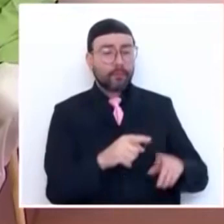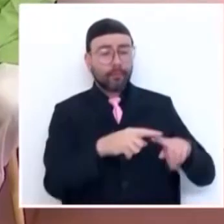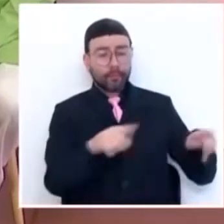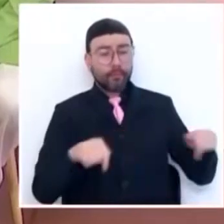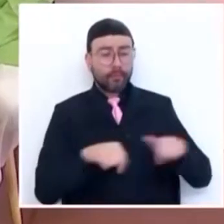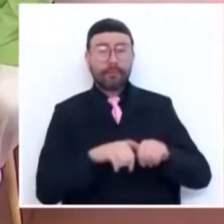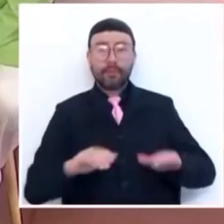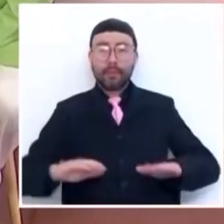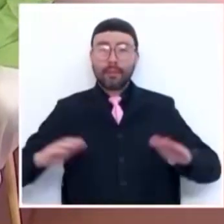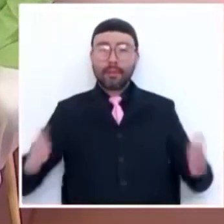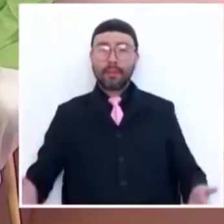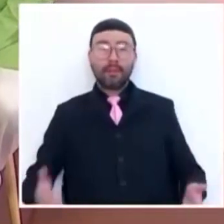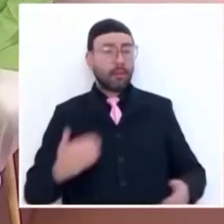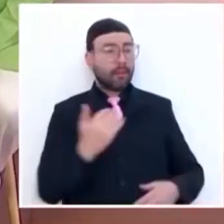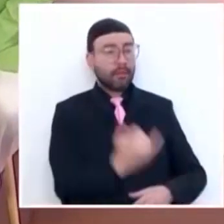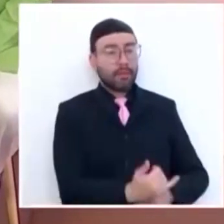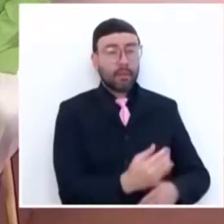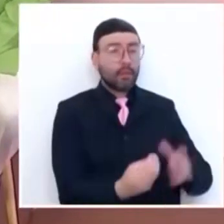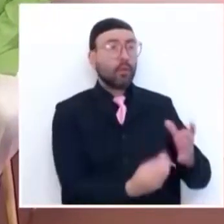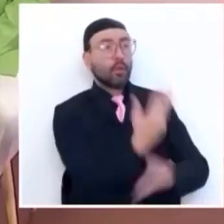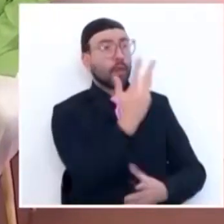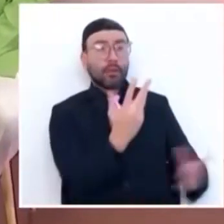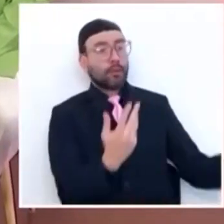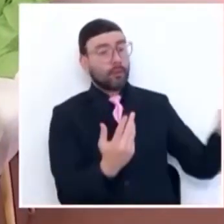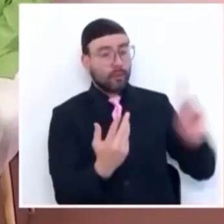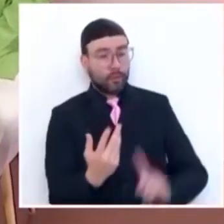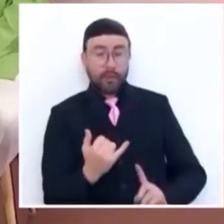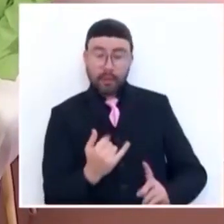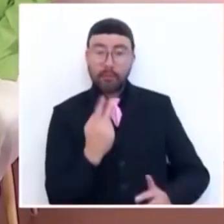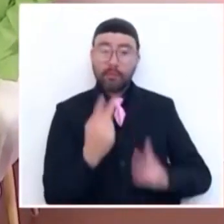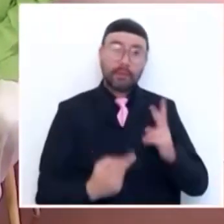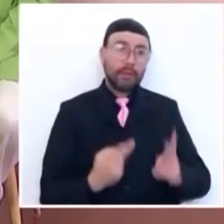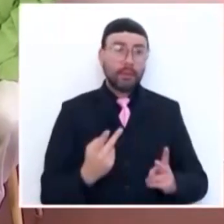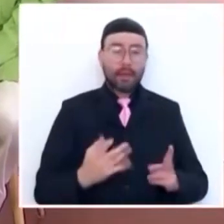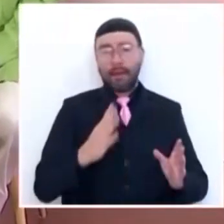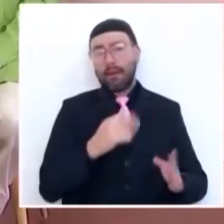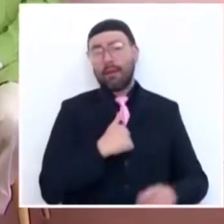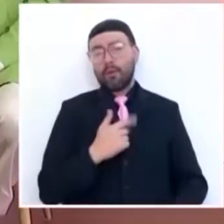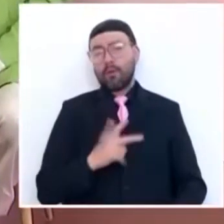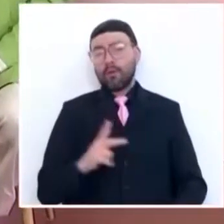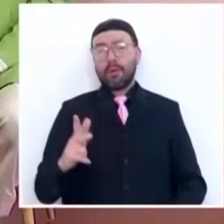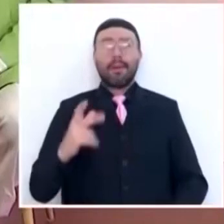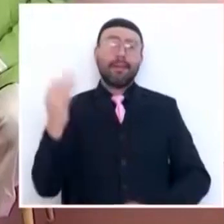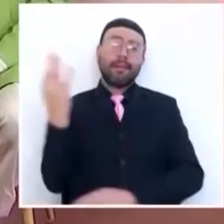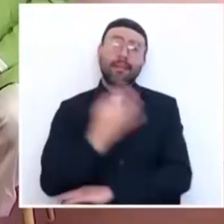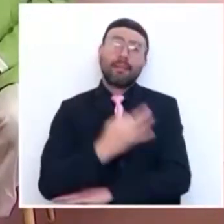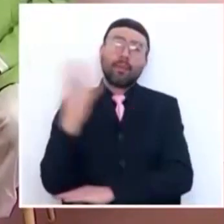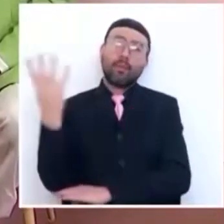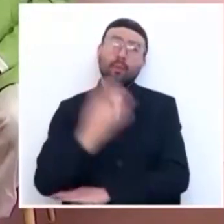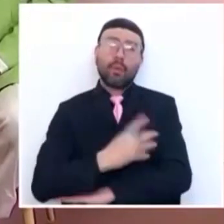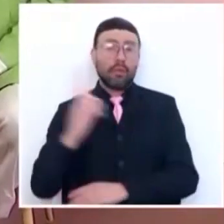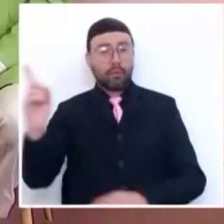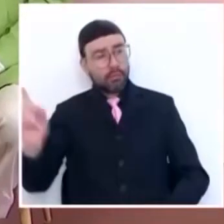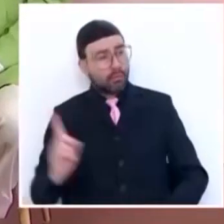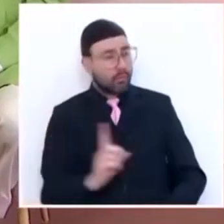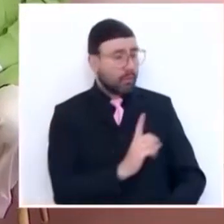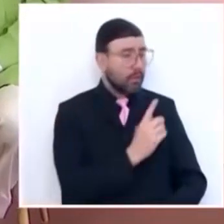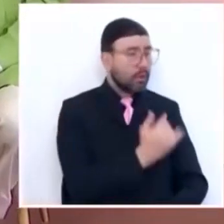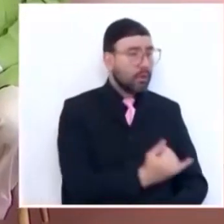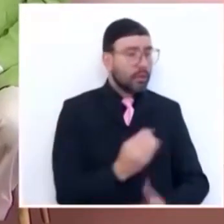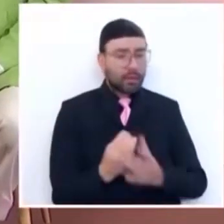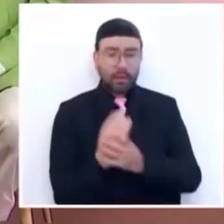que era de afuera, pero había que ponerla en la sala porque tenía visita, y usted se fue 3 y 4 días, uno regresa y la matica está